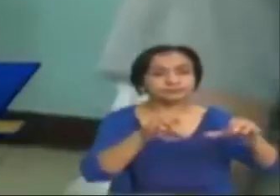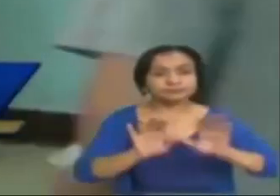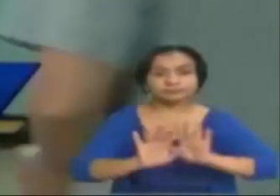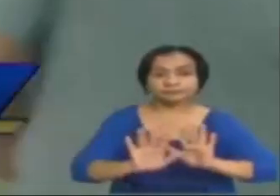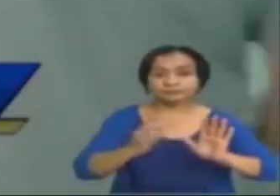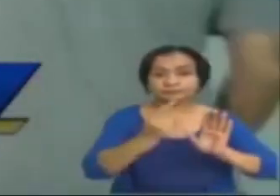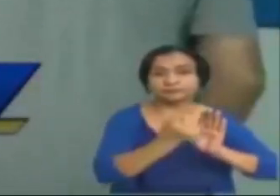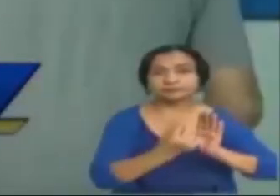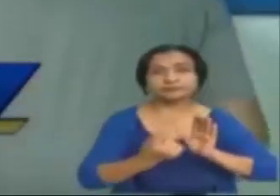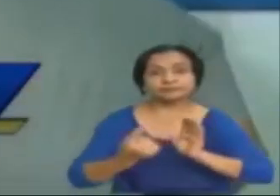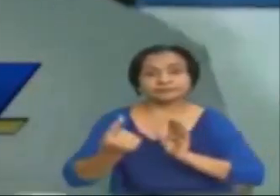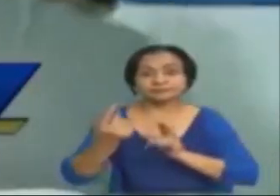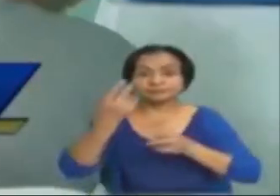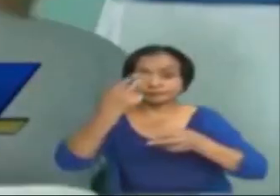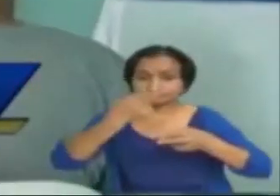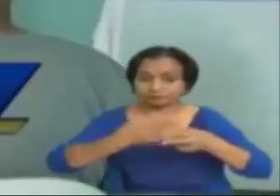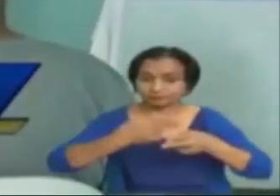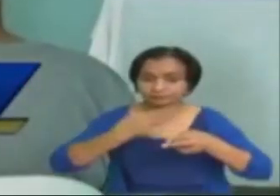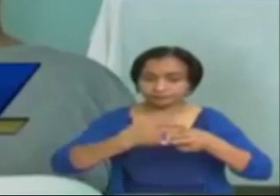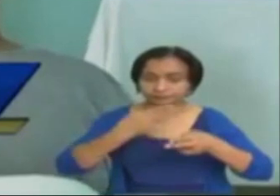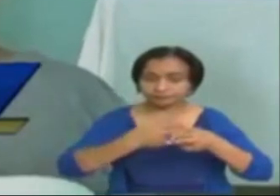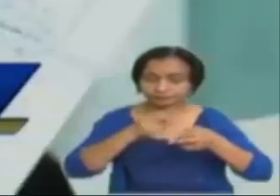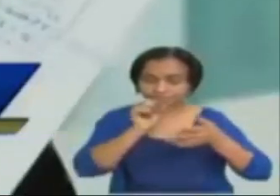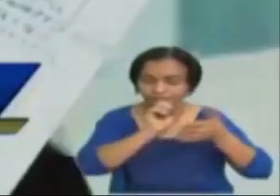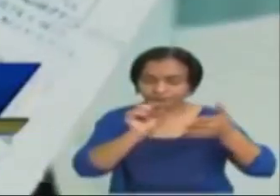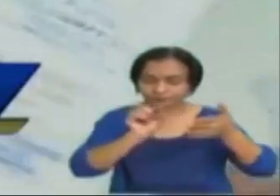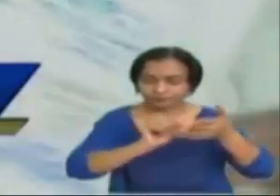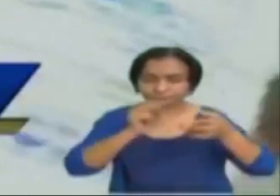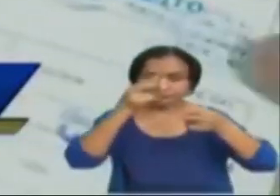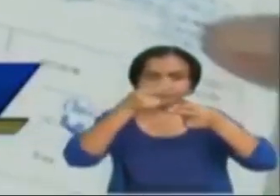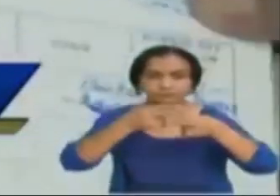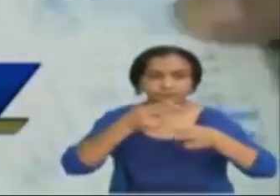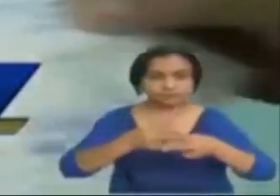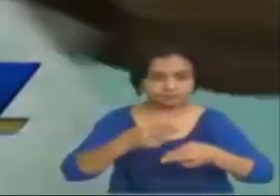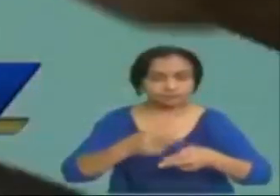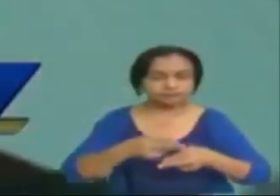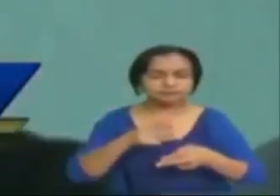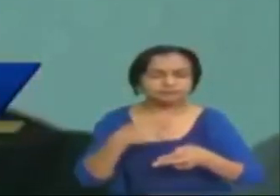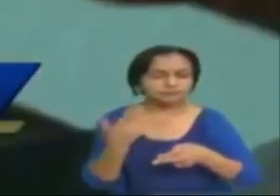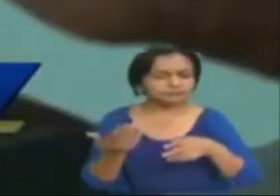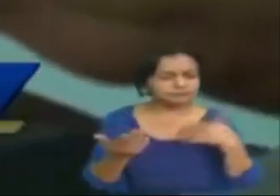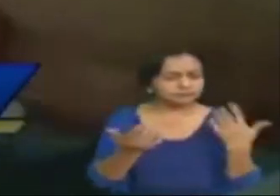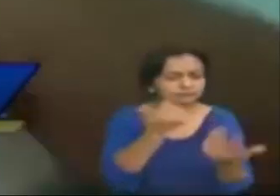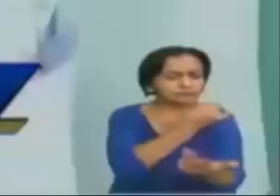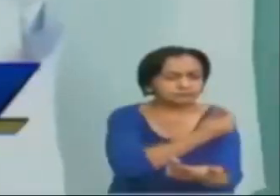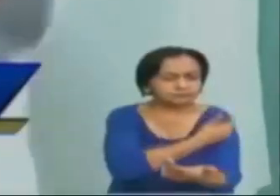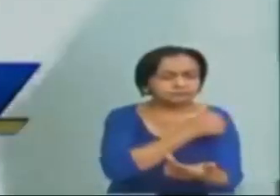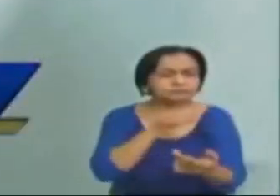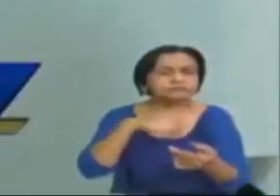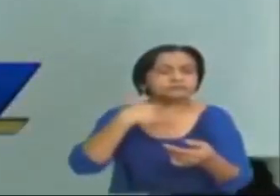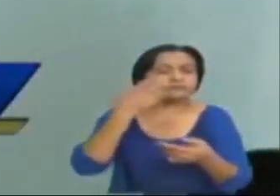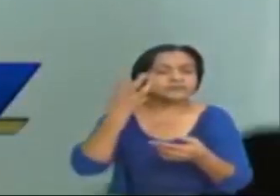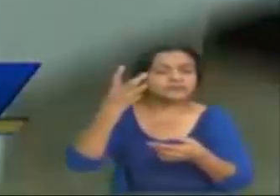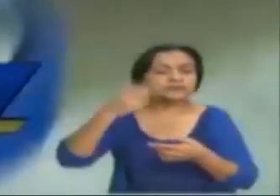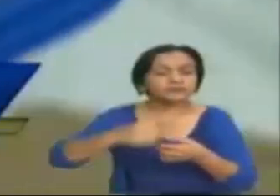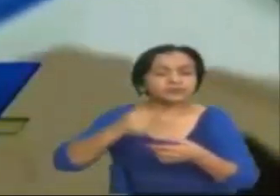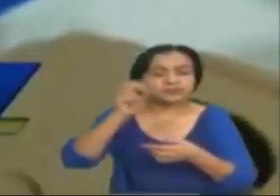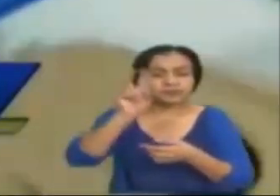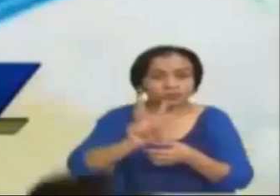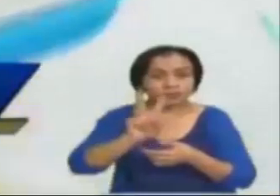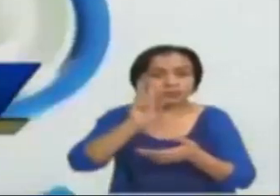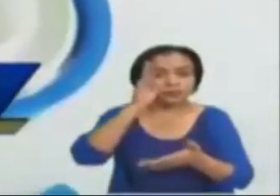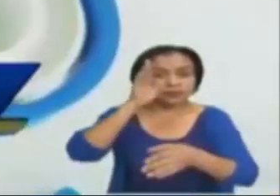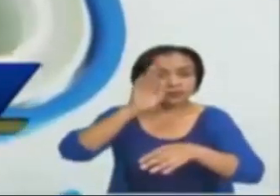Primario Fray Odorico de Andrea, San Sebastián de Yalí, Centro de Salud Nelson Rodríguez, San Sebastián de